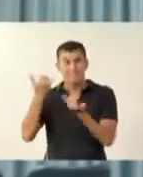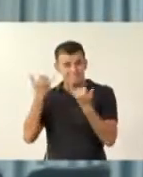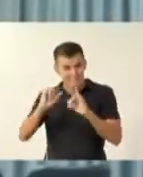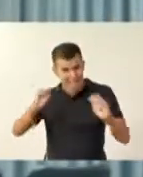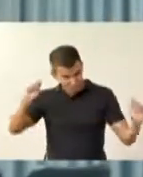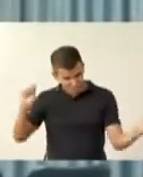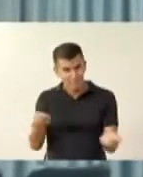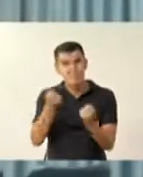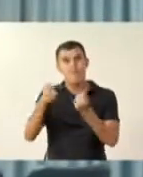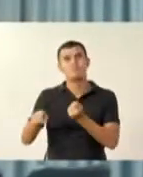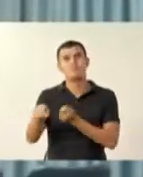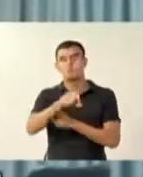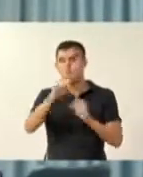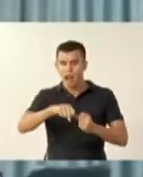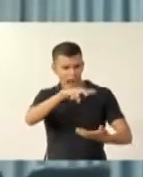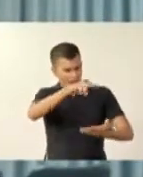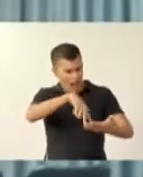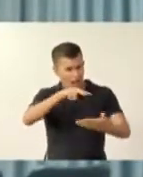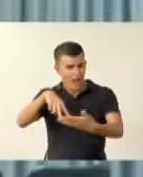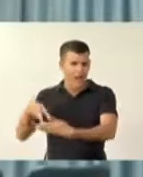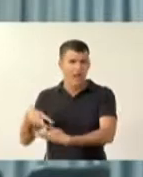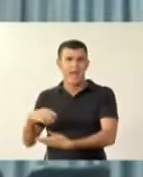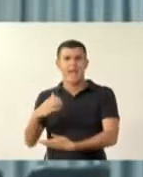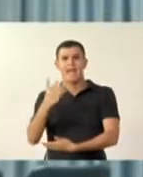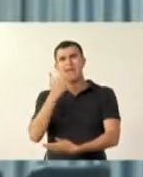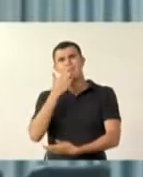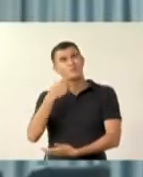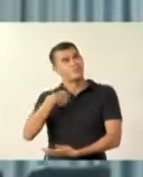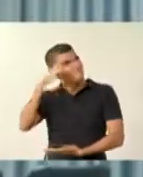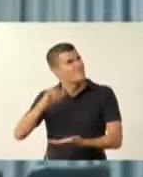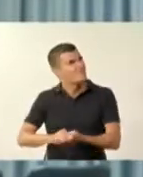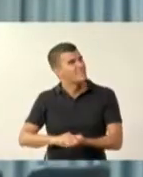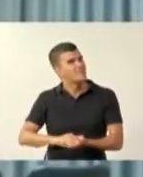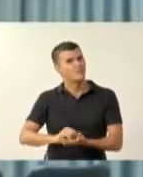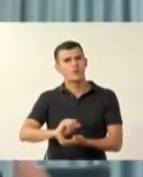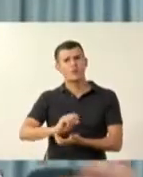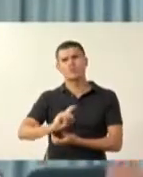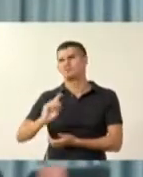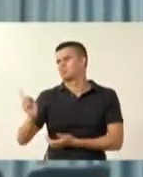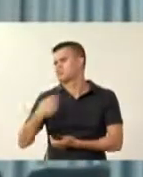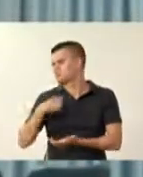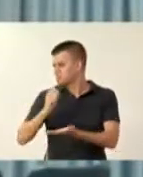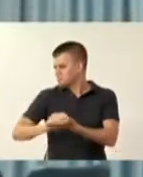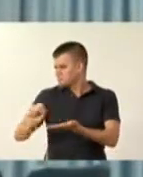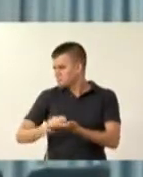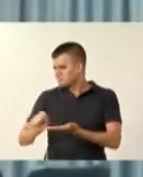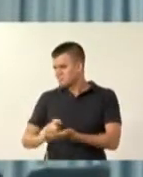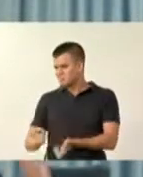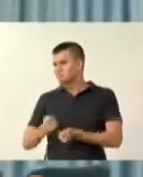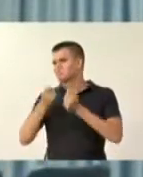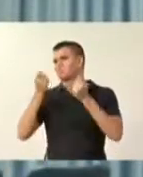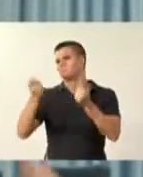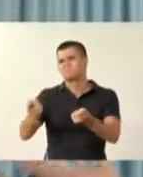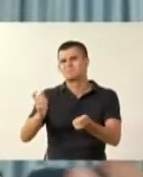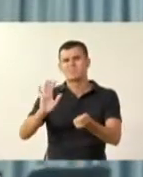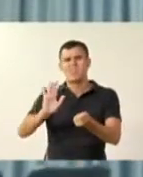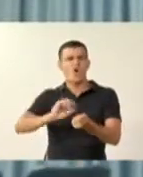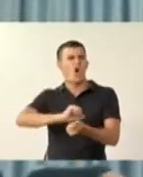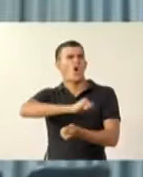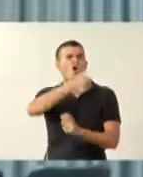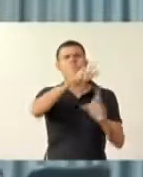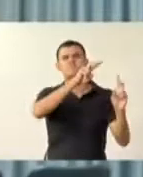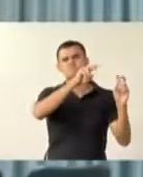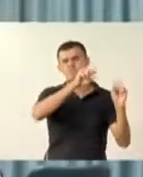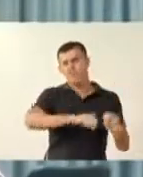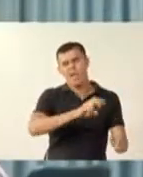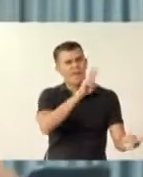leído. Pero no creo mucho en quienes consideran escribir para pensar en una carrera, en una plataforma de